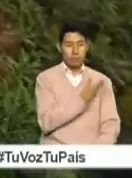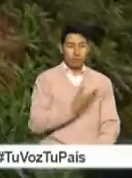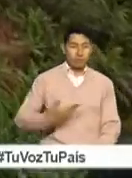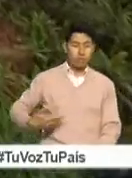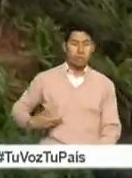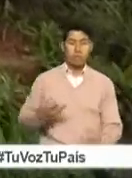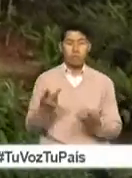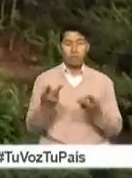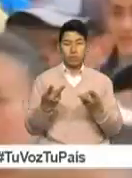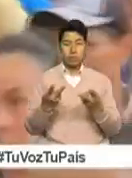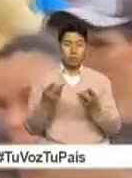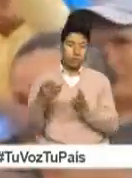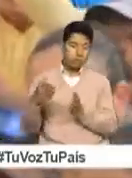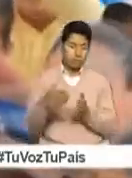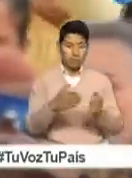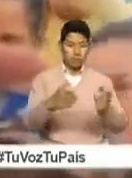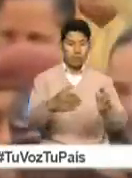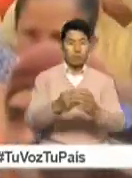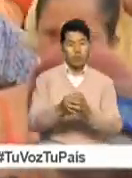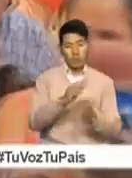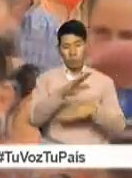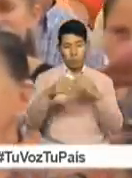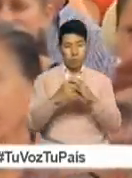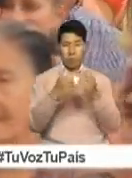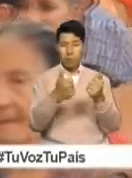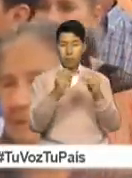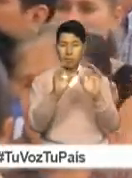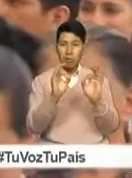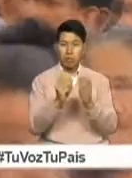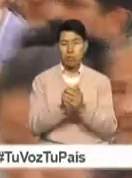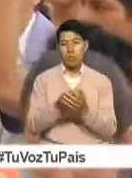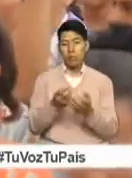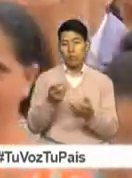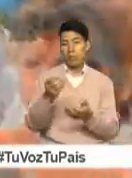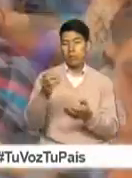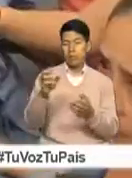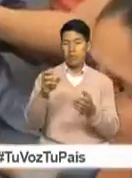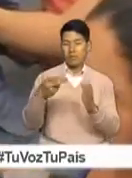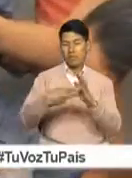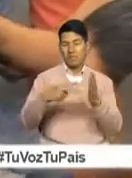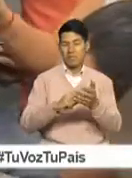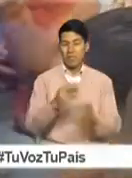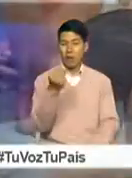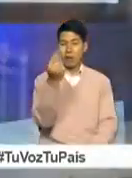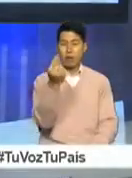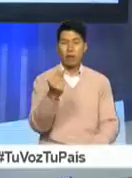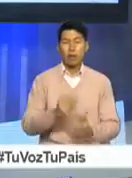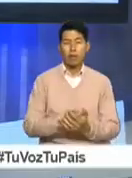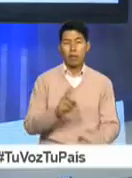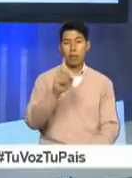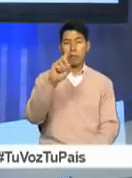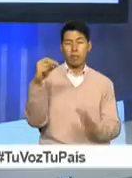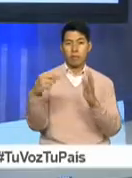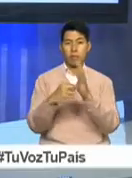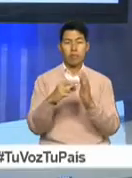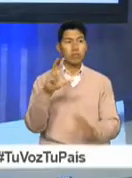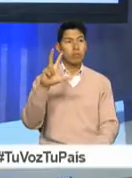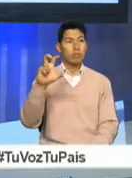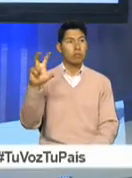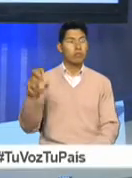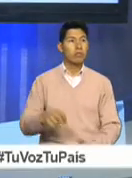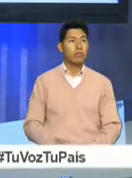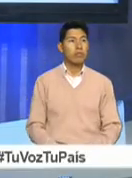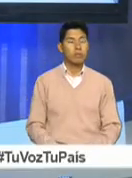carretera de primer orden representa para los ecuatorianos 1300 millones de dólares en ahorros por año la